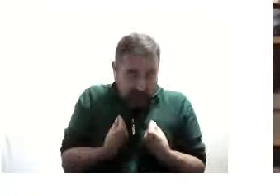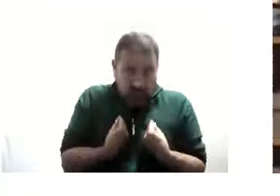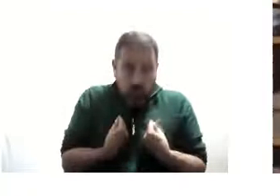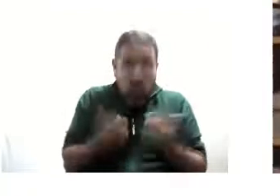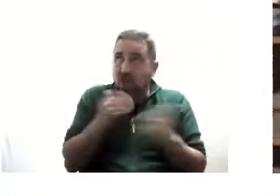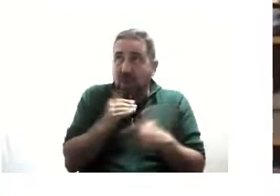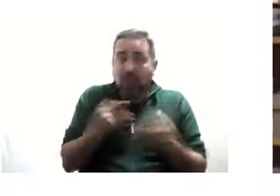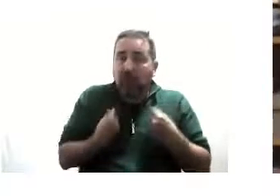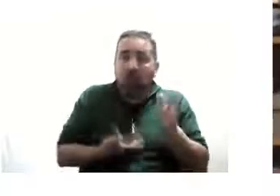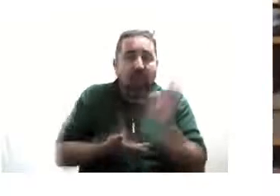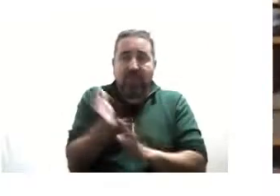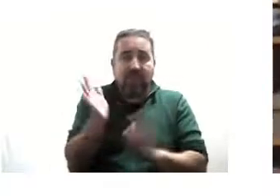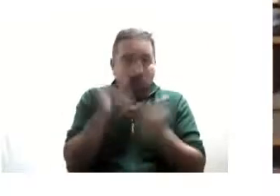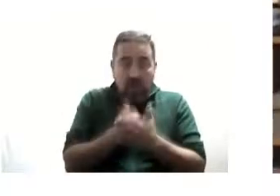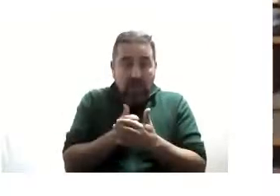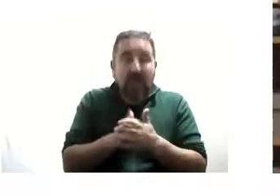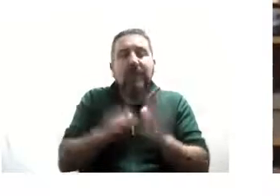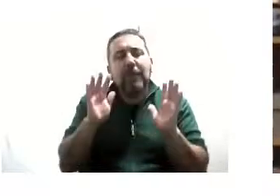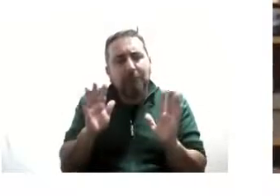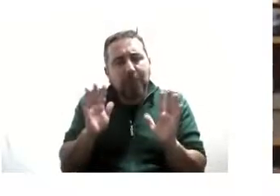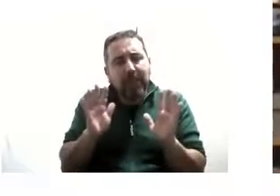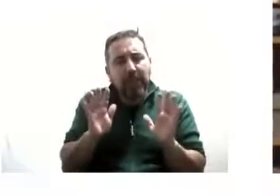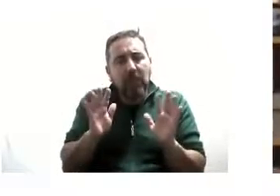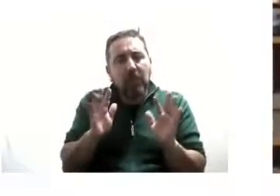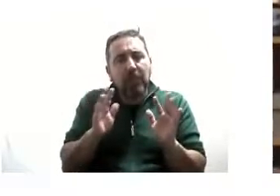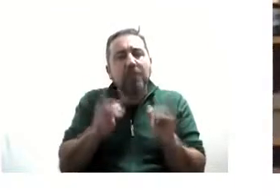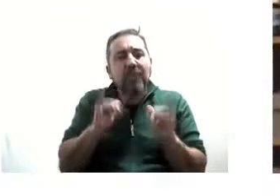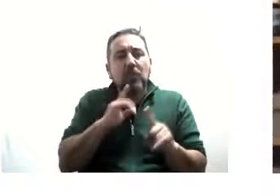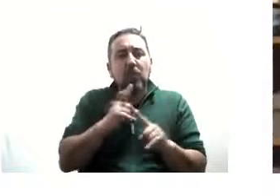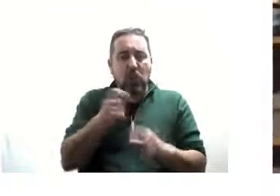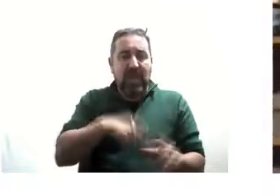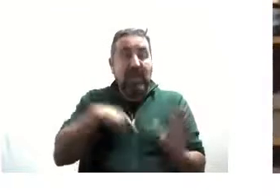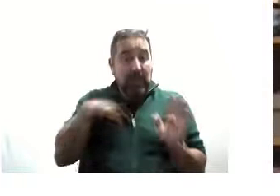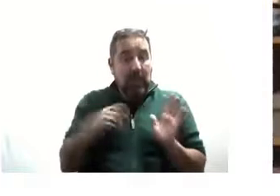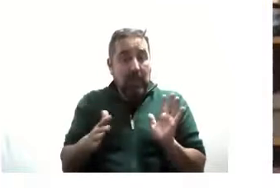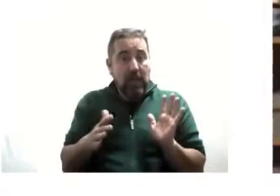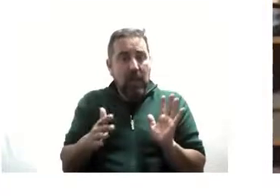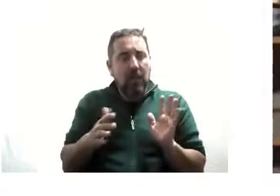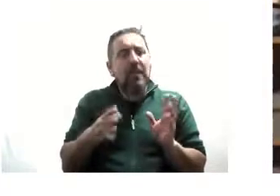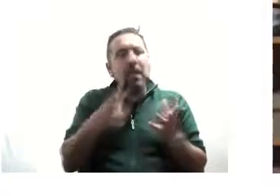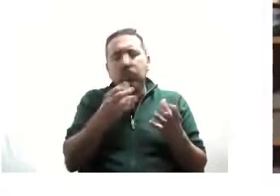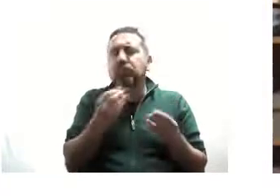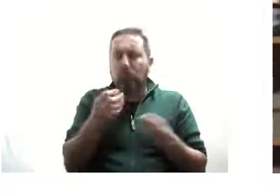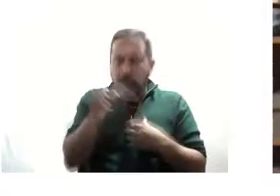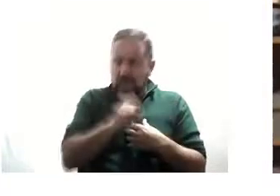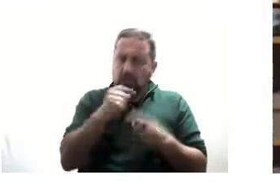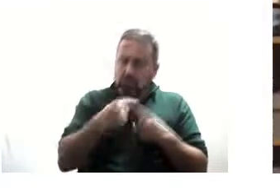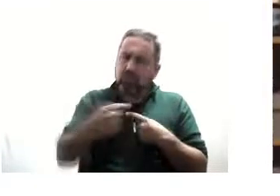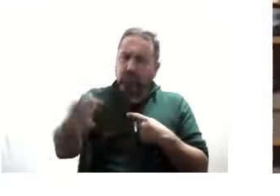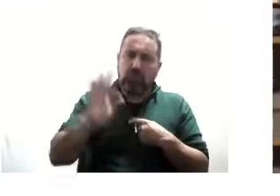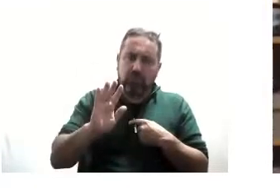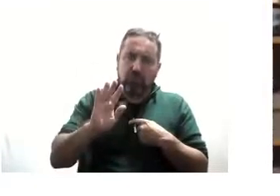nada, pero desde luego si contamos con que como regla general estamos hablando de muchos años, ¿no? O sea,